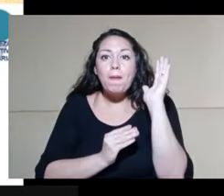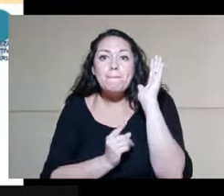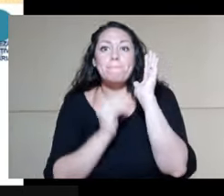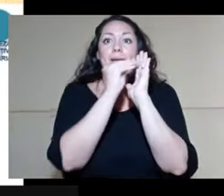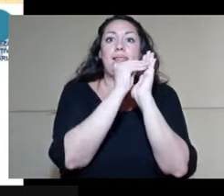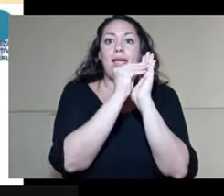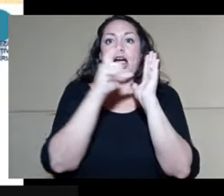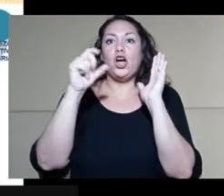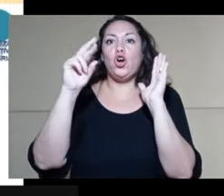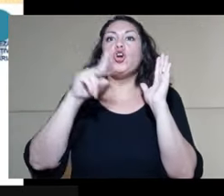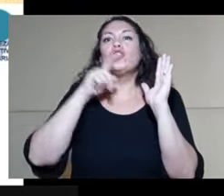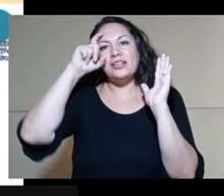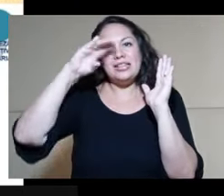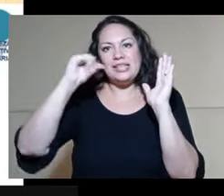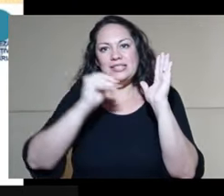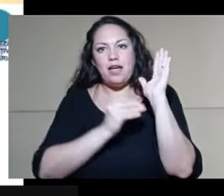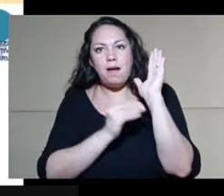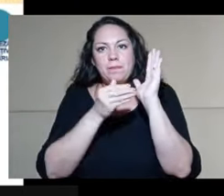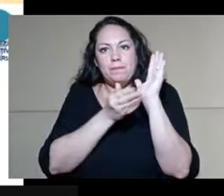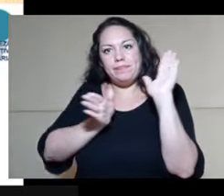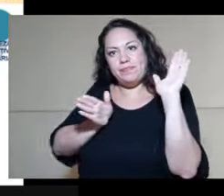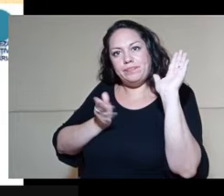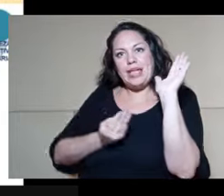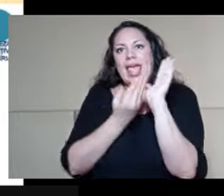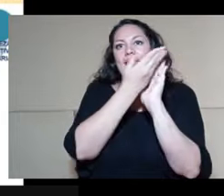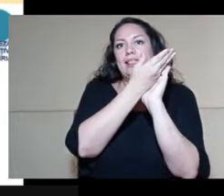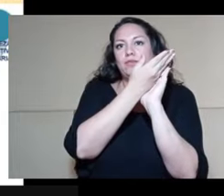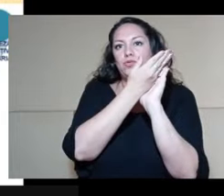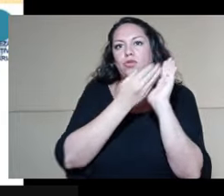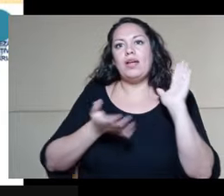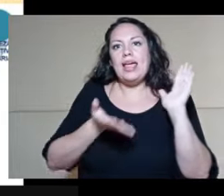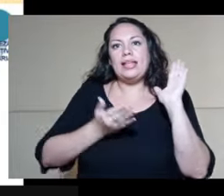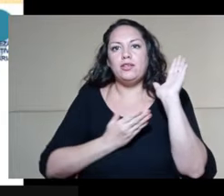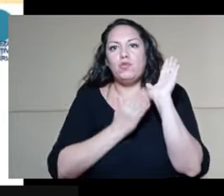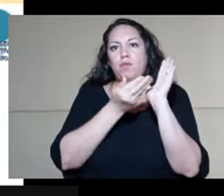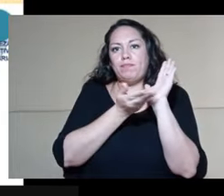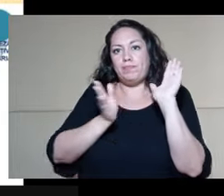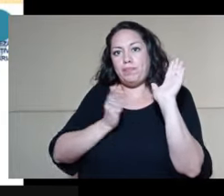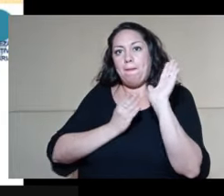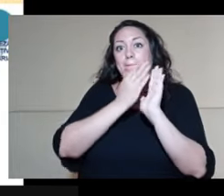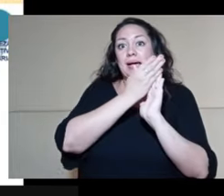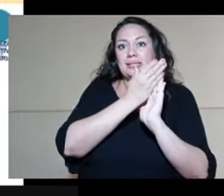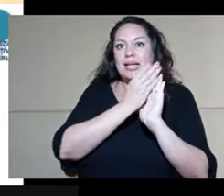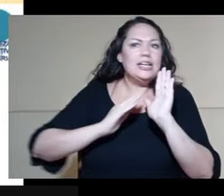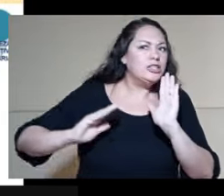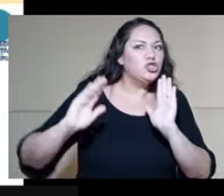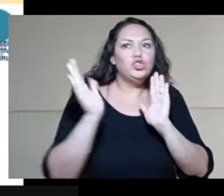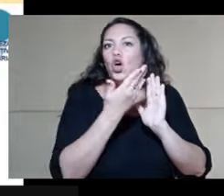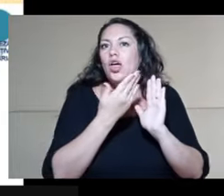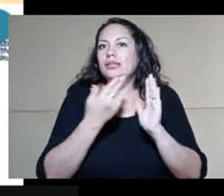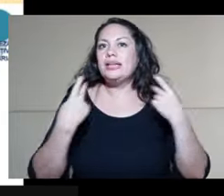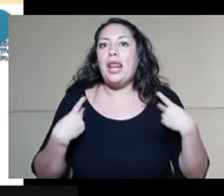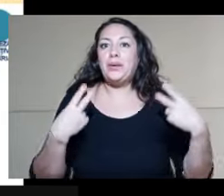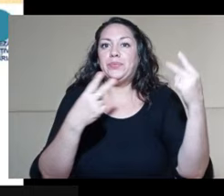corteza. Es como si fuera una aduana el tálamo. Deja pasar algunos estímulos y otros no los deja pasar. Todas